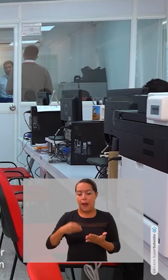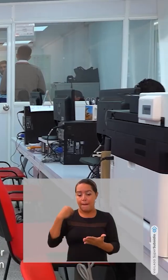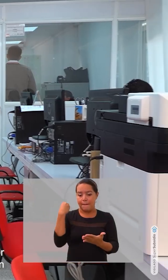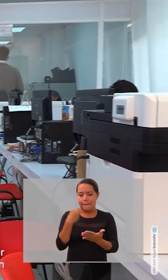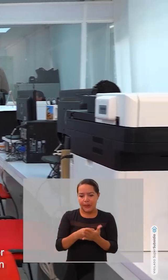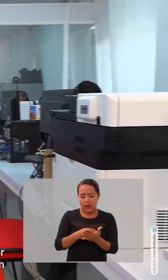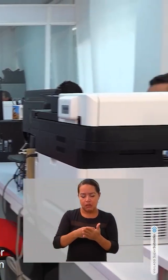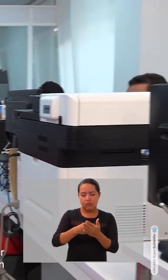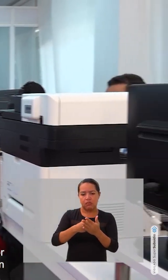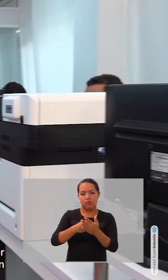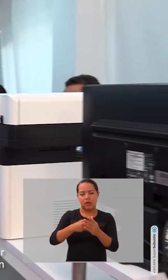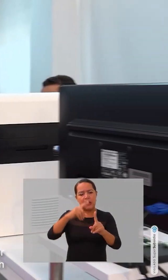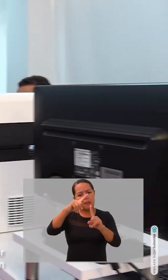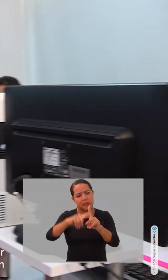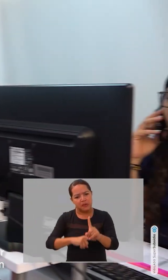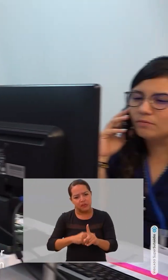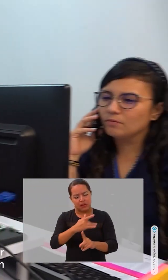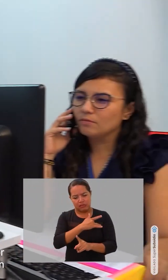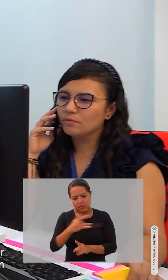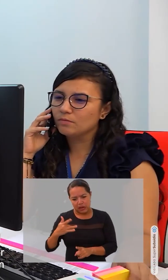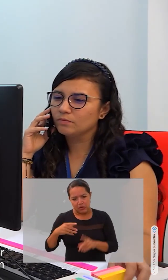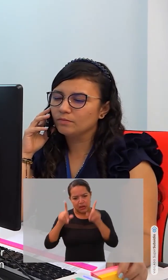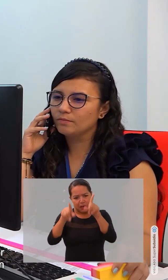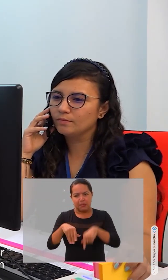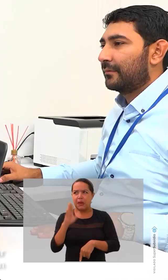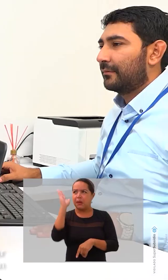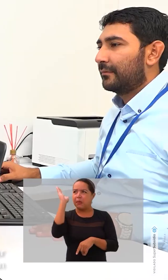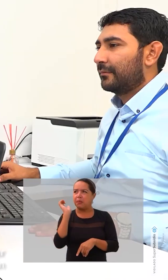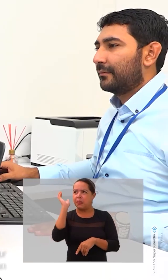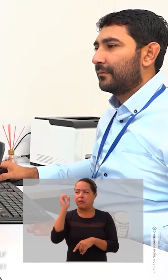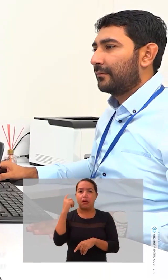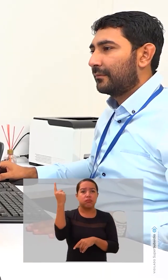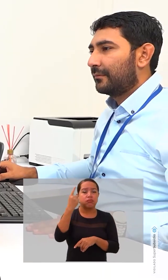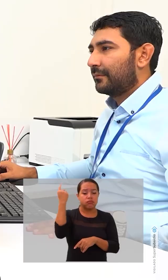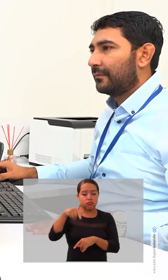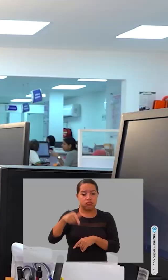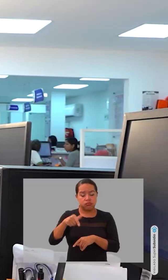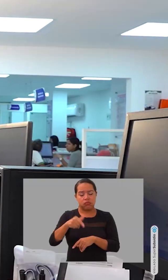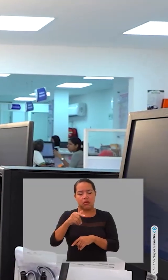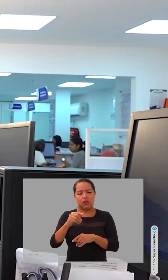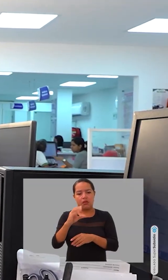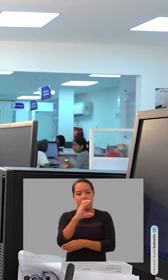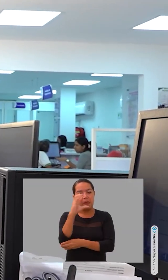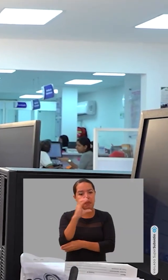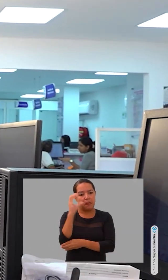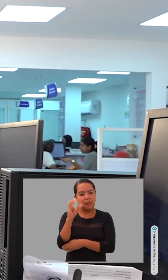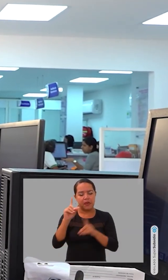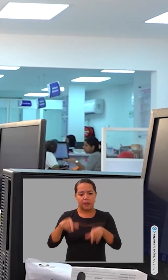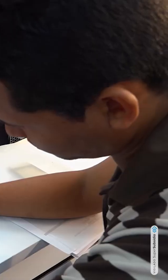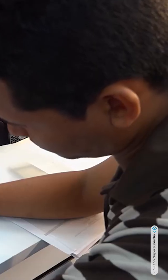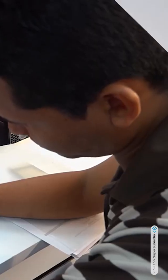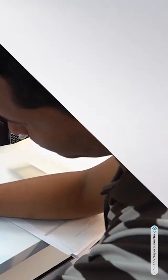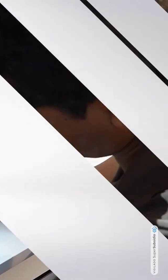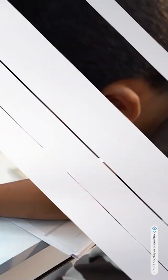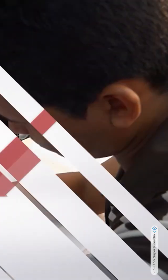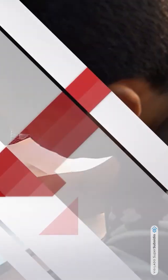El pago de la cotización a los sistemas de salud y pensiones del Sistema General de Seguridad Social Integral